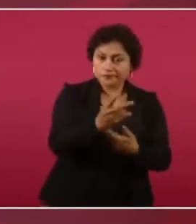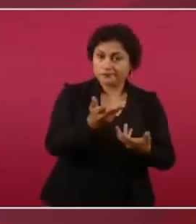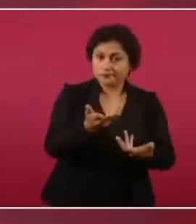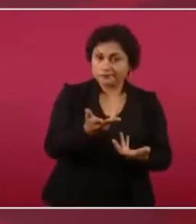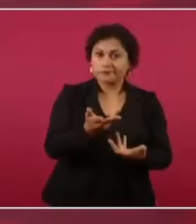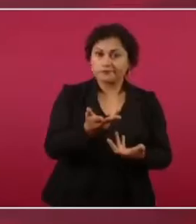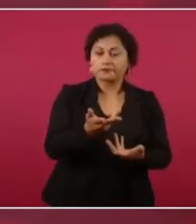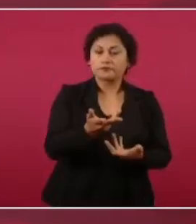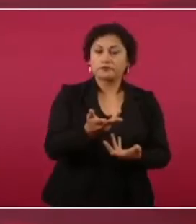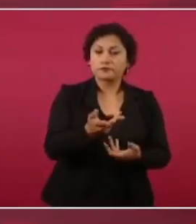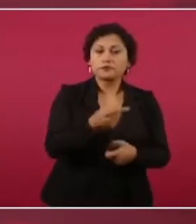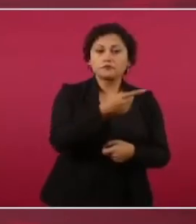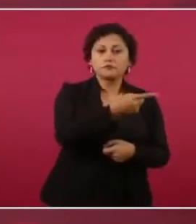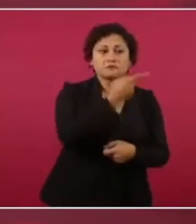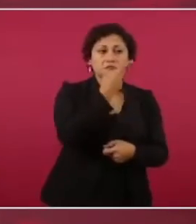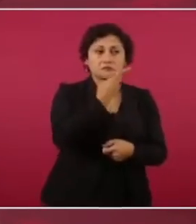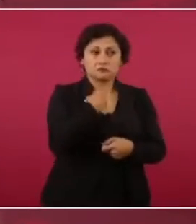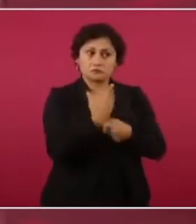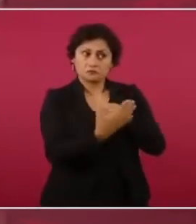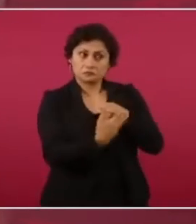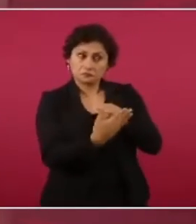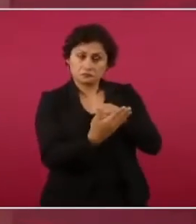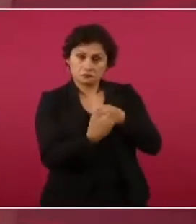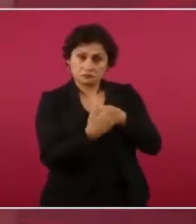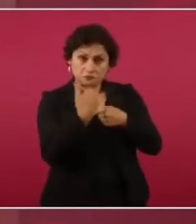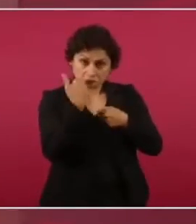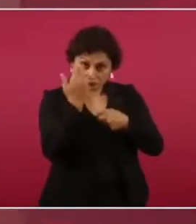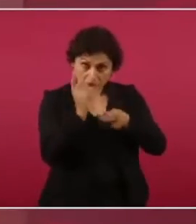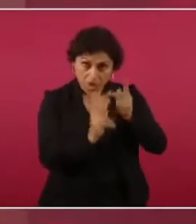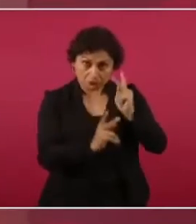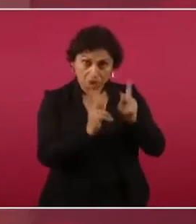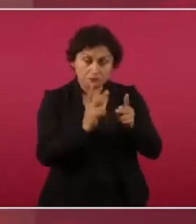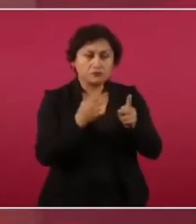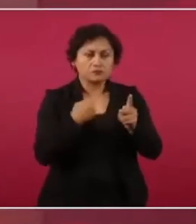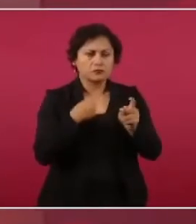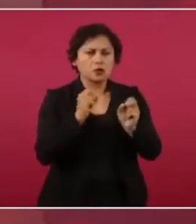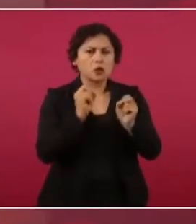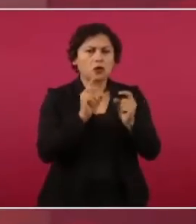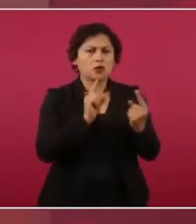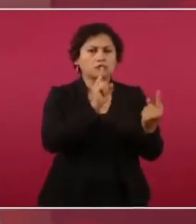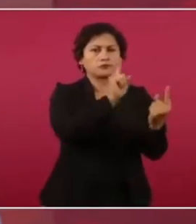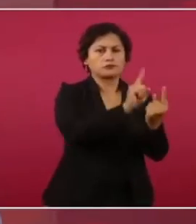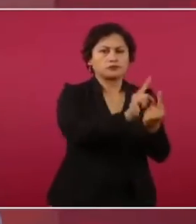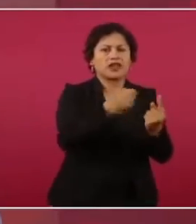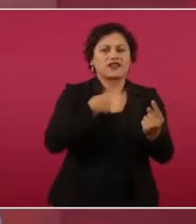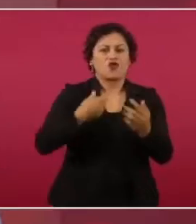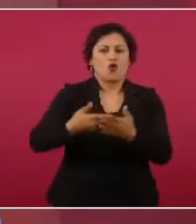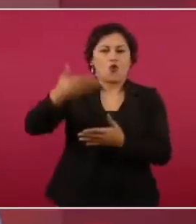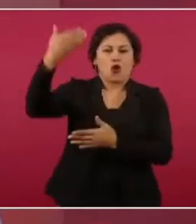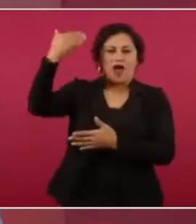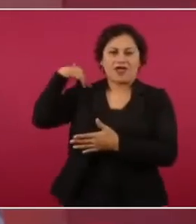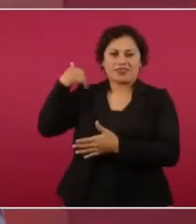él quería platicar conmigo, y ya platiqué con él. Era yo opositor en ese entonces.